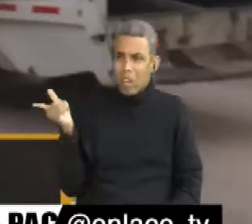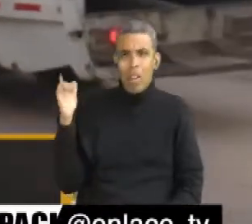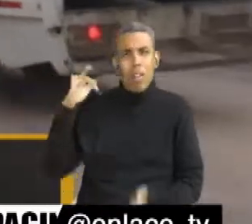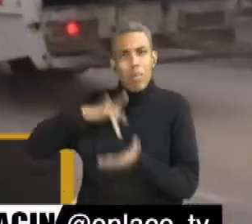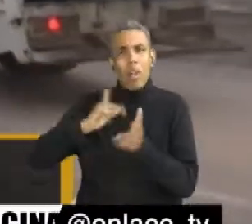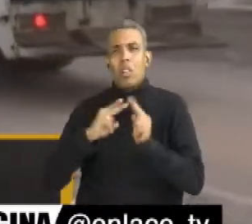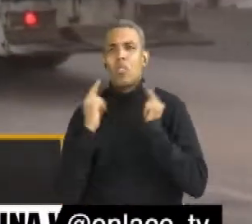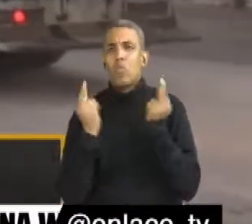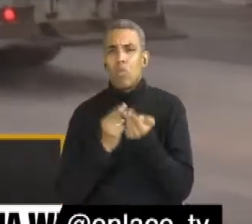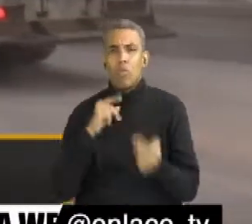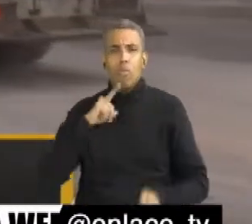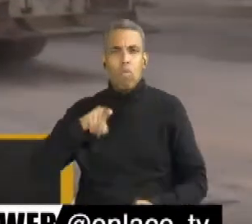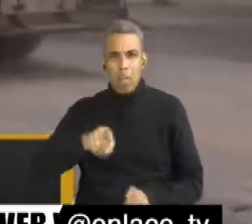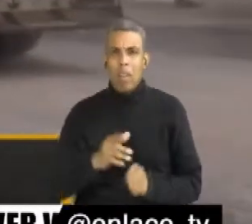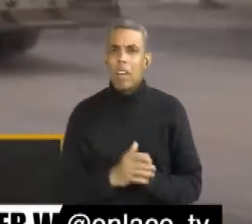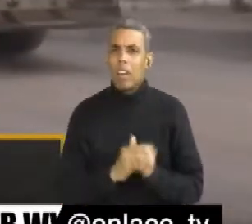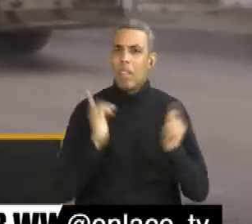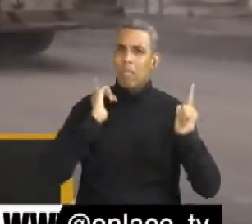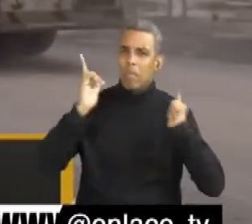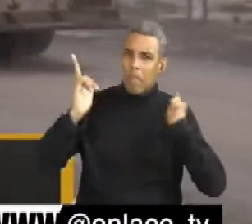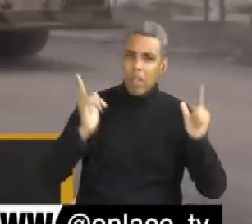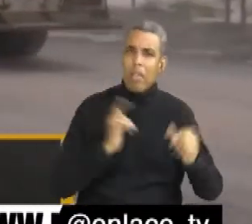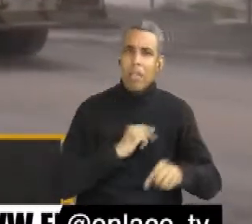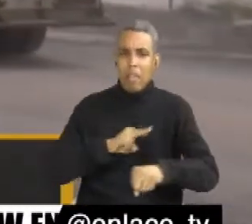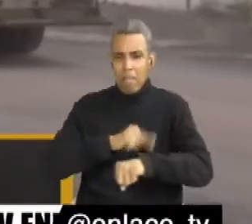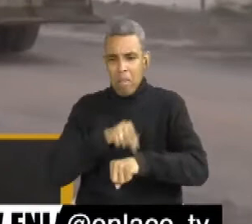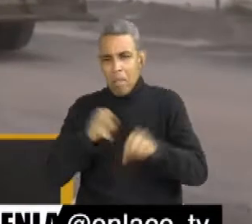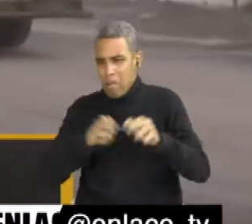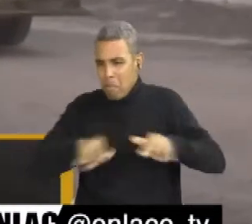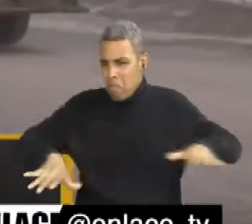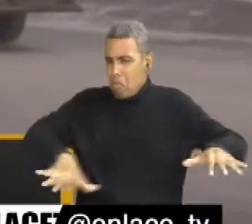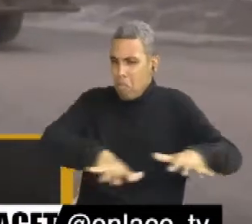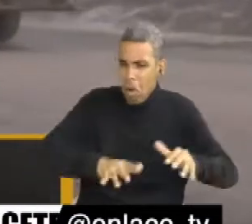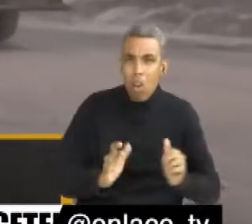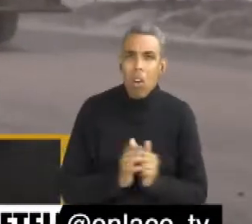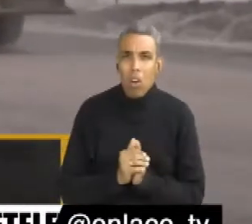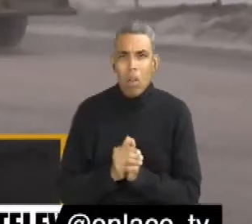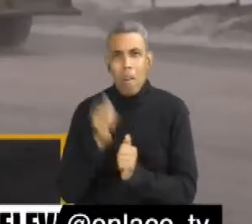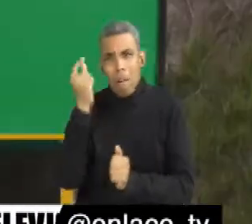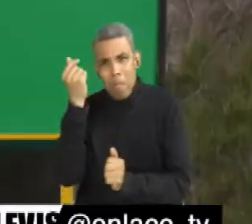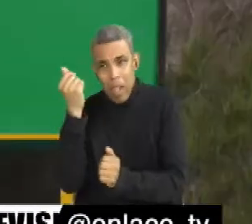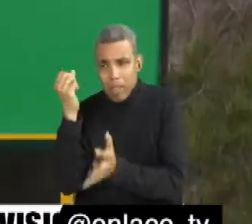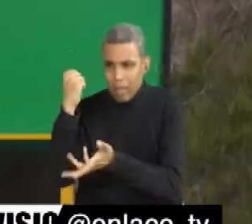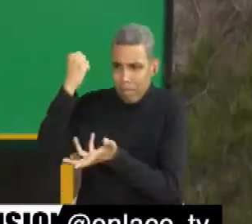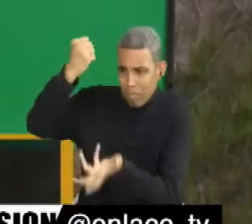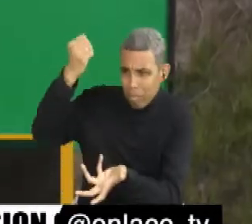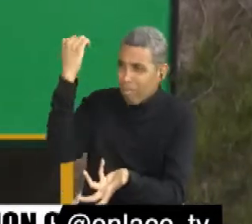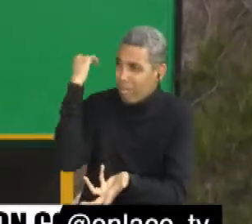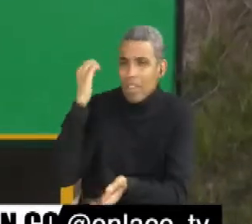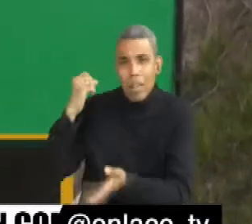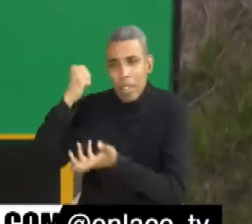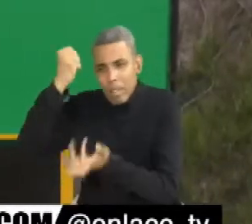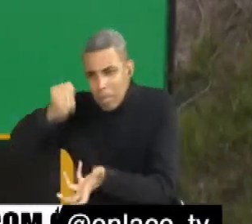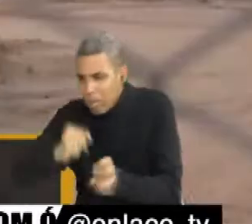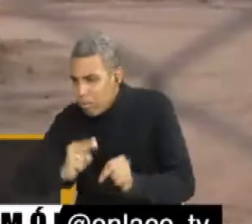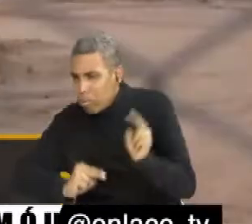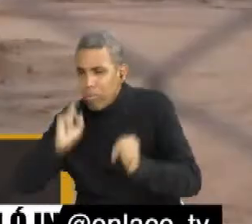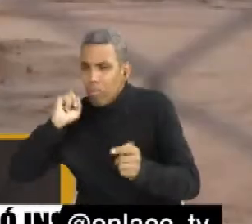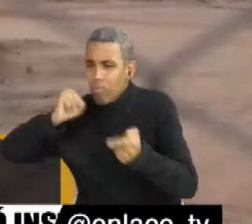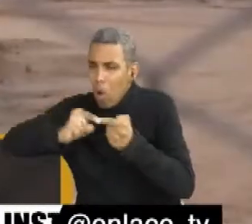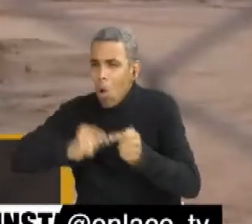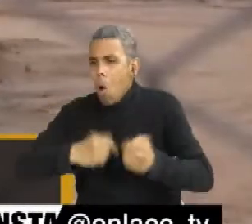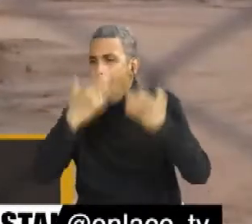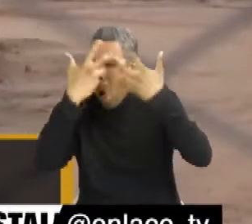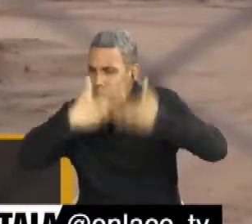también de la zona rural de Barranca Bermeja aseguraban que se vienen cometiendo una serie de irregularidades, o que se cometieron, mejor, en la inversión de recursos para una planta de